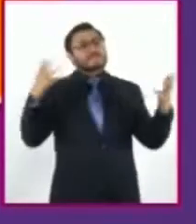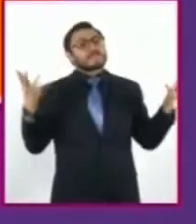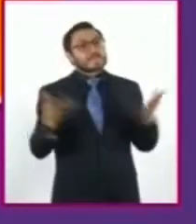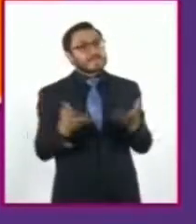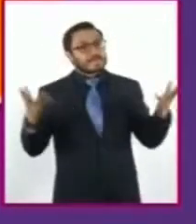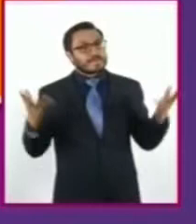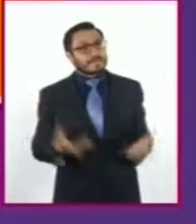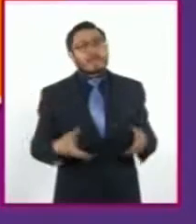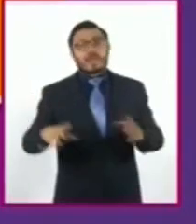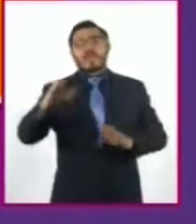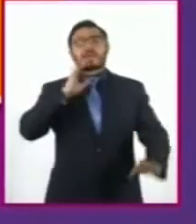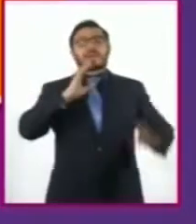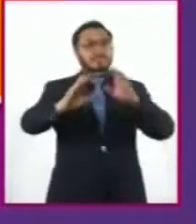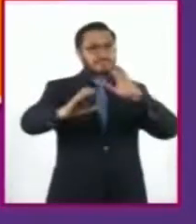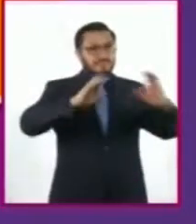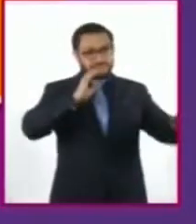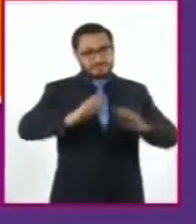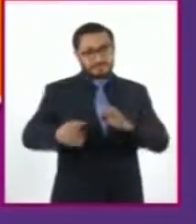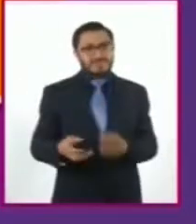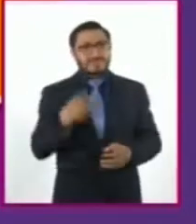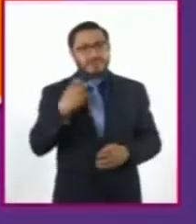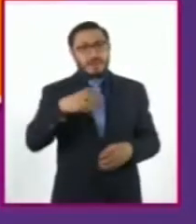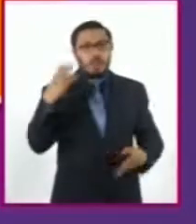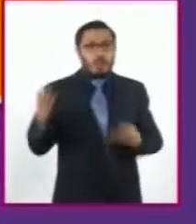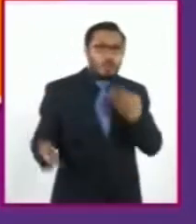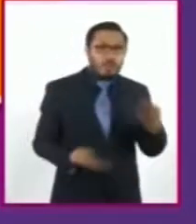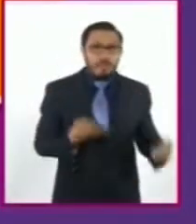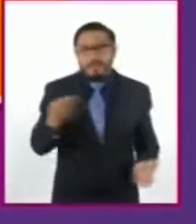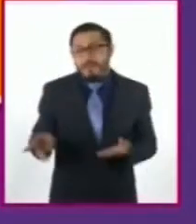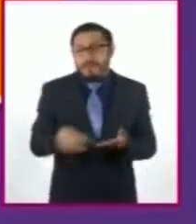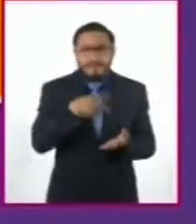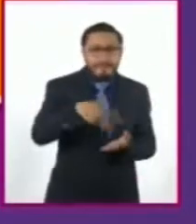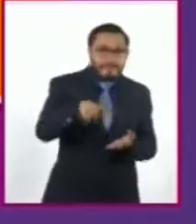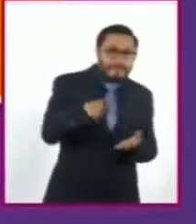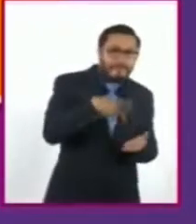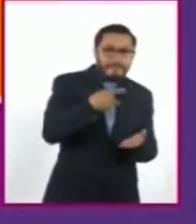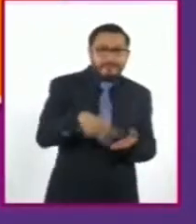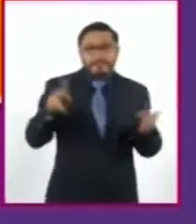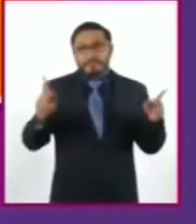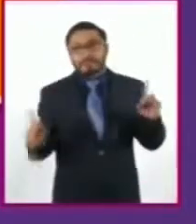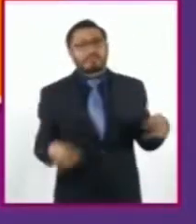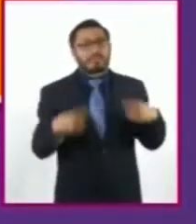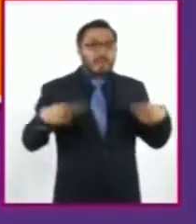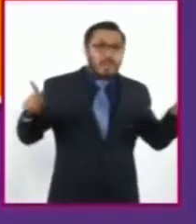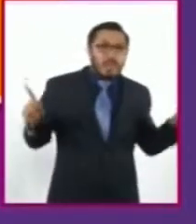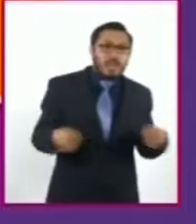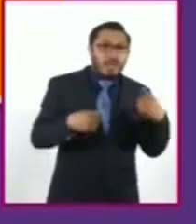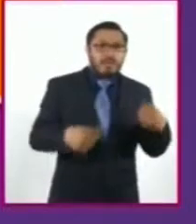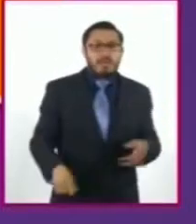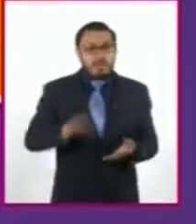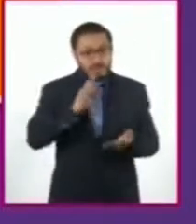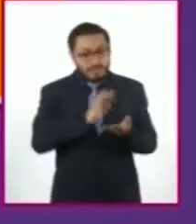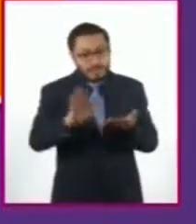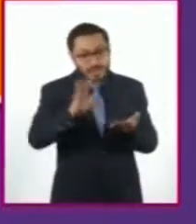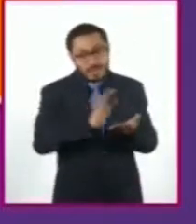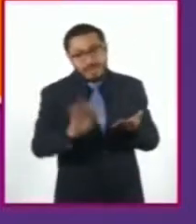y comunican a través de la danza, la música, la literatura, las artes